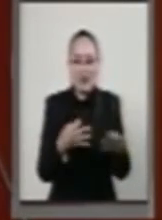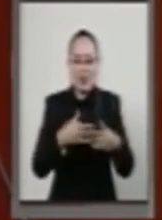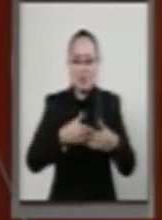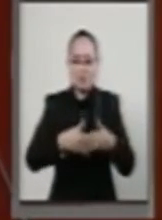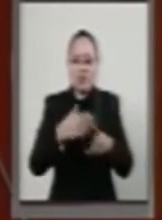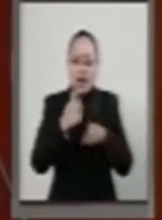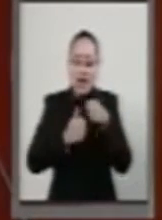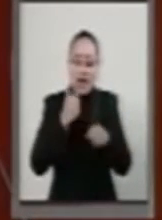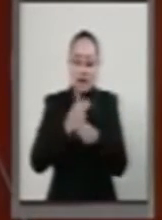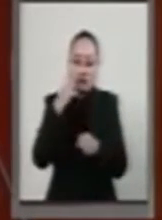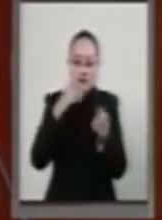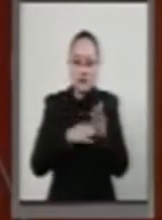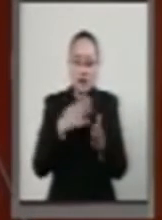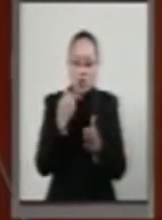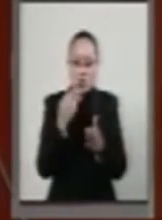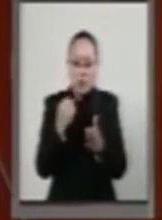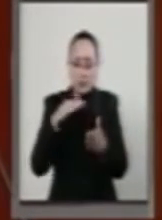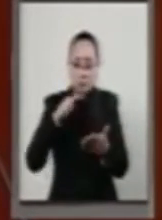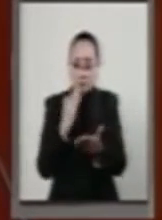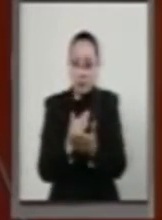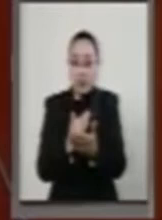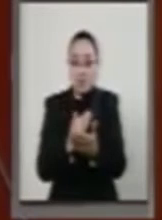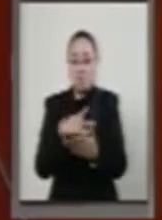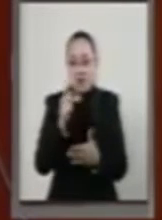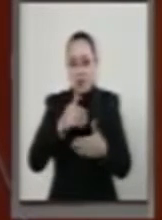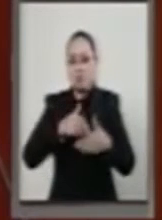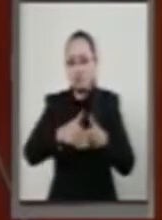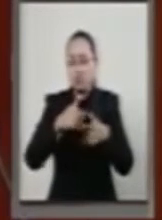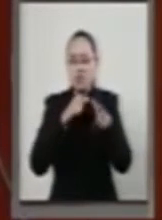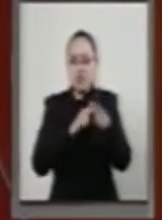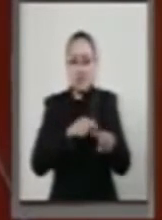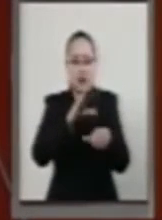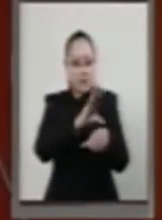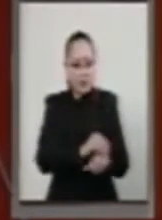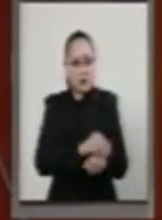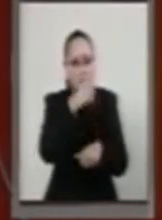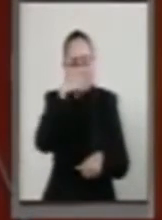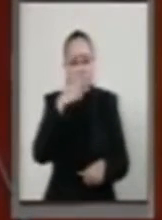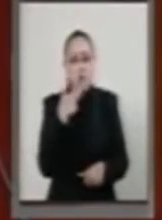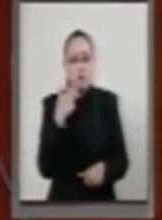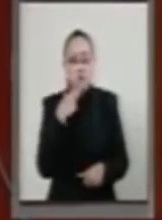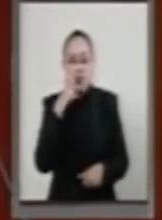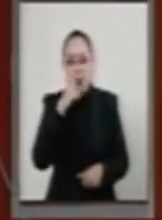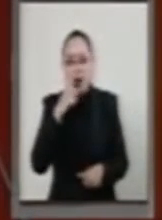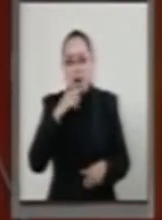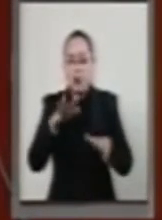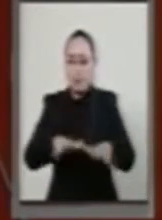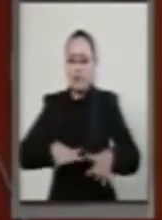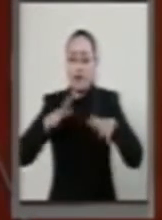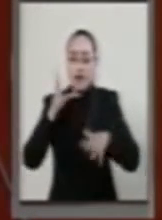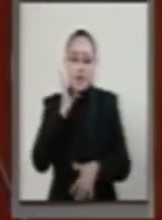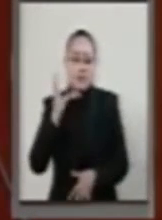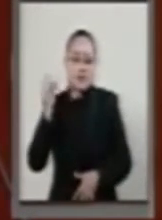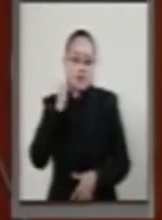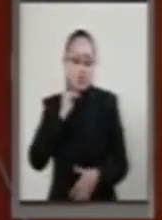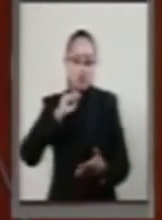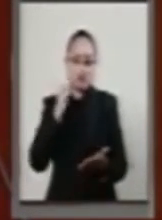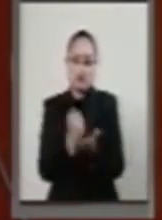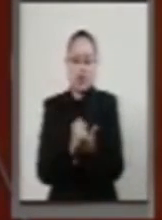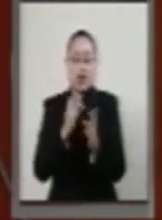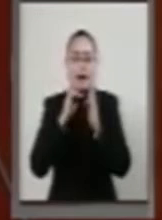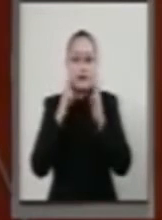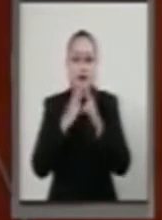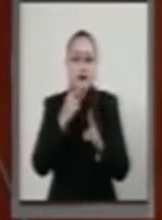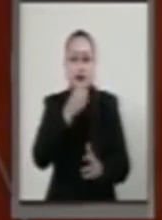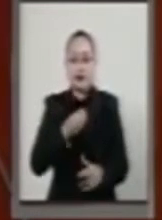partir del 2009. Por su parte, el Pleno del Senado de la República aprobó en sesión